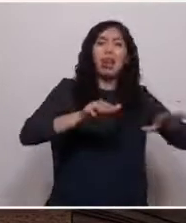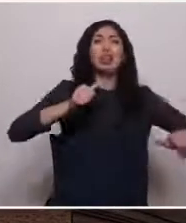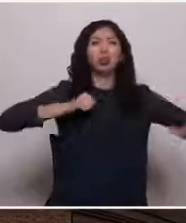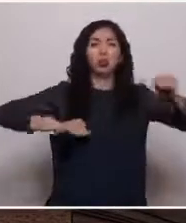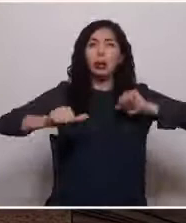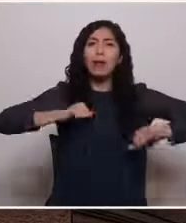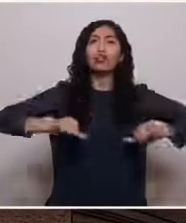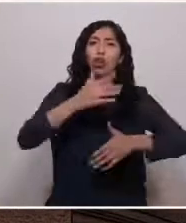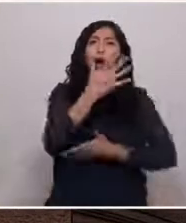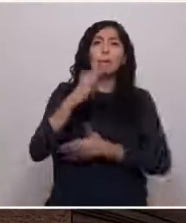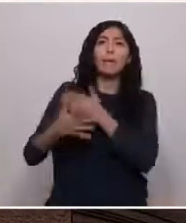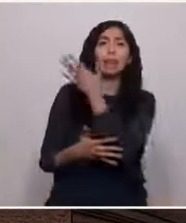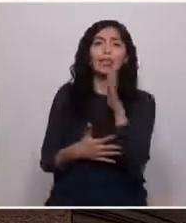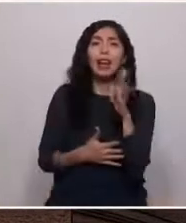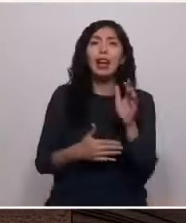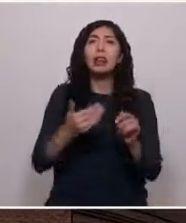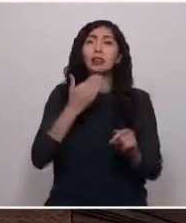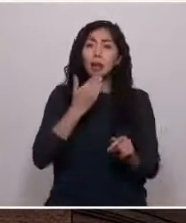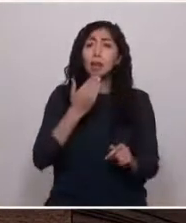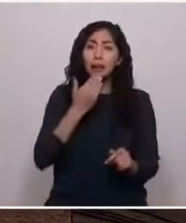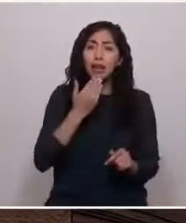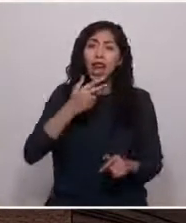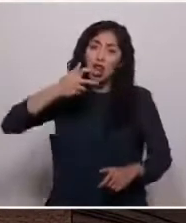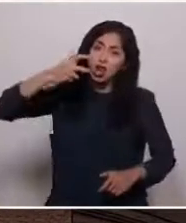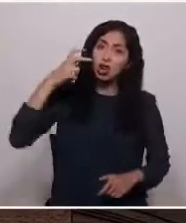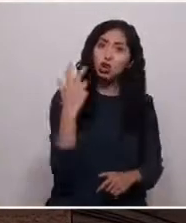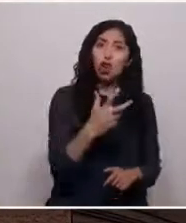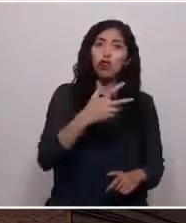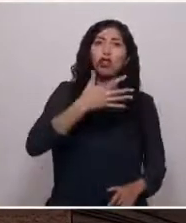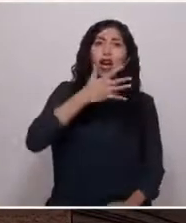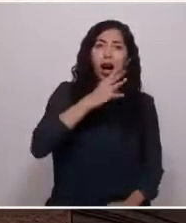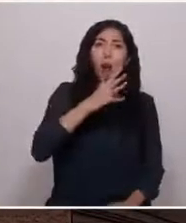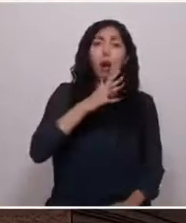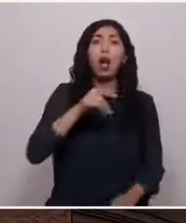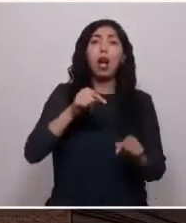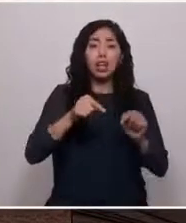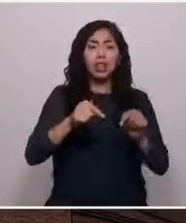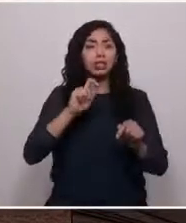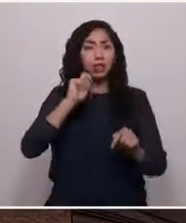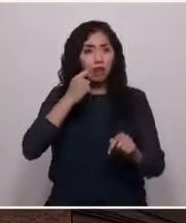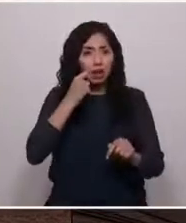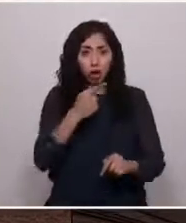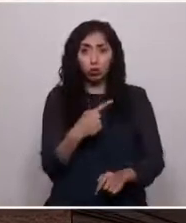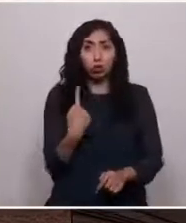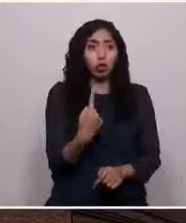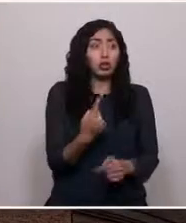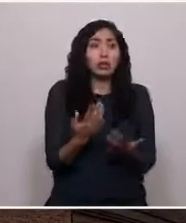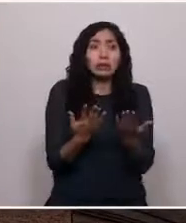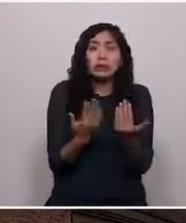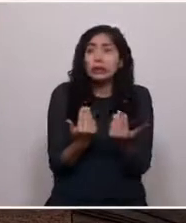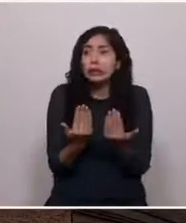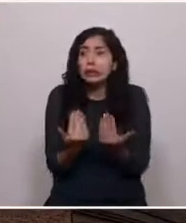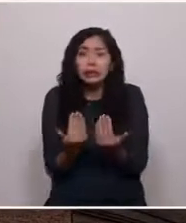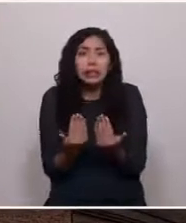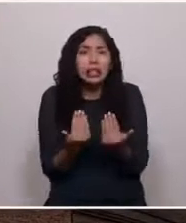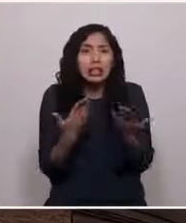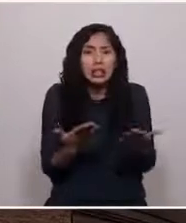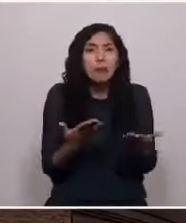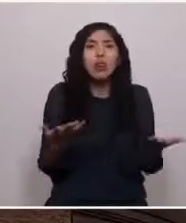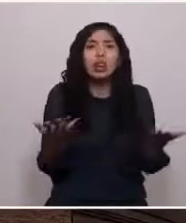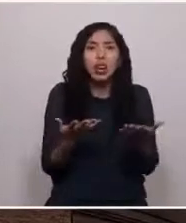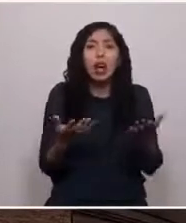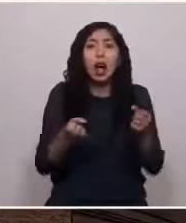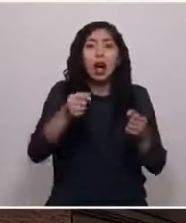ambiental así como el robo descarado e impune de las aguas que nos han llevado a depender de forma cruel y dura del pozo